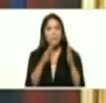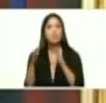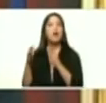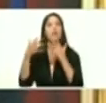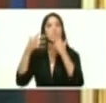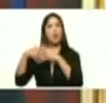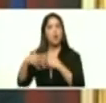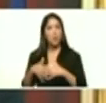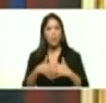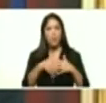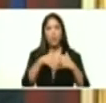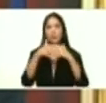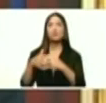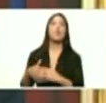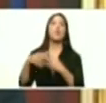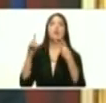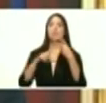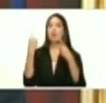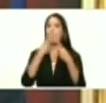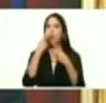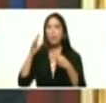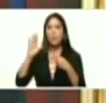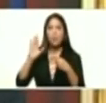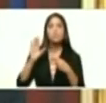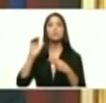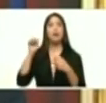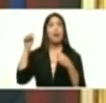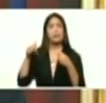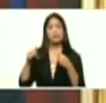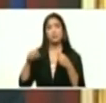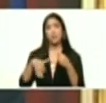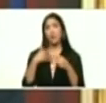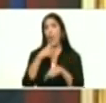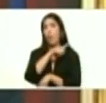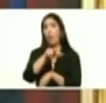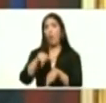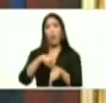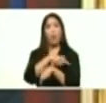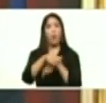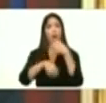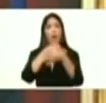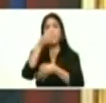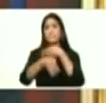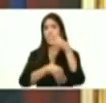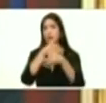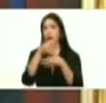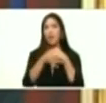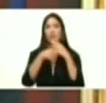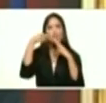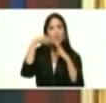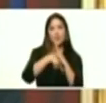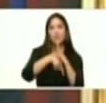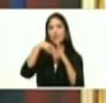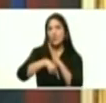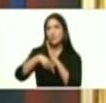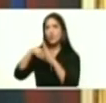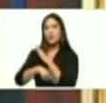motores, de los compromisos, aquí pudiéramos pasar, horas y horas, explicando cada motor, que hemos activado,